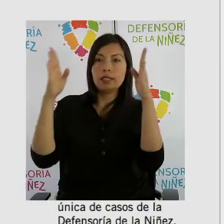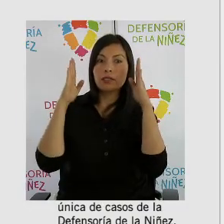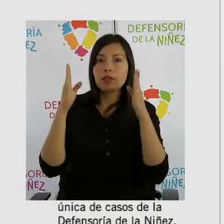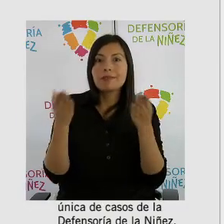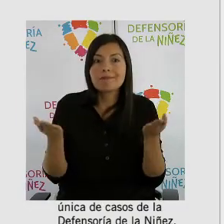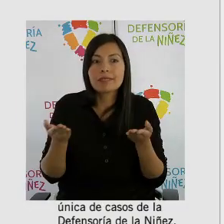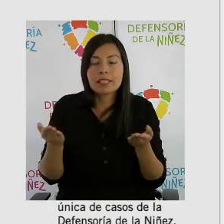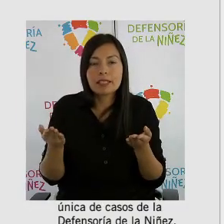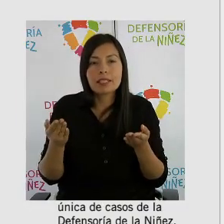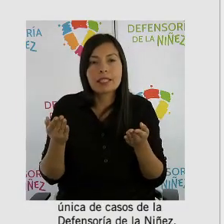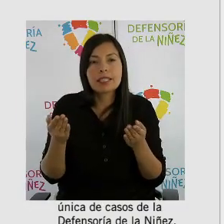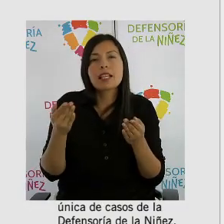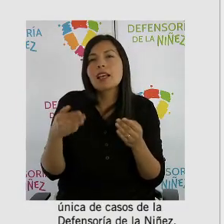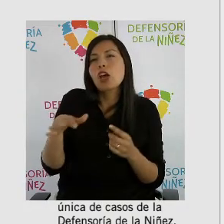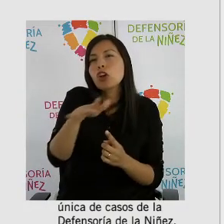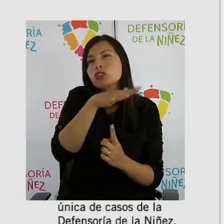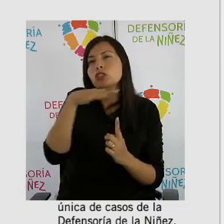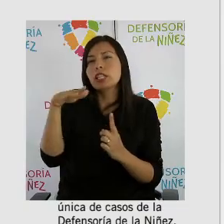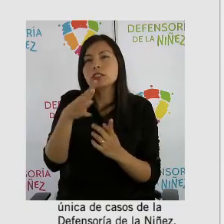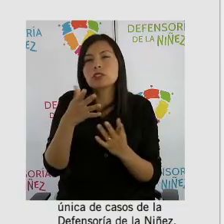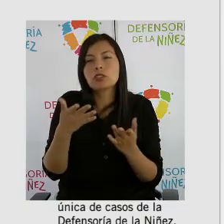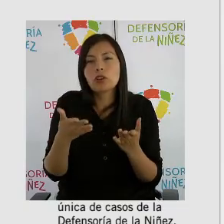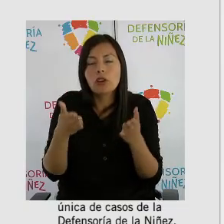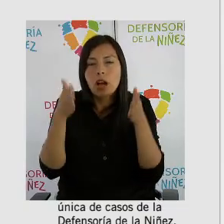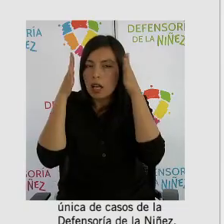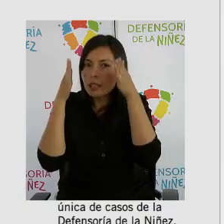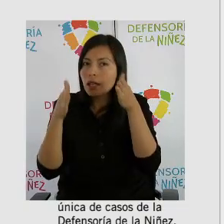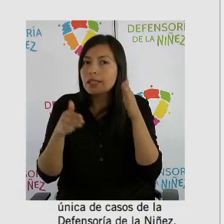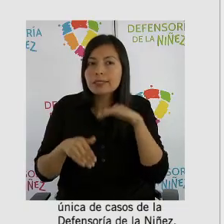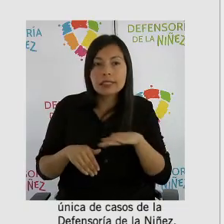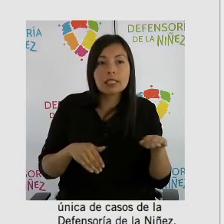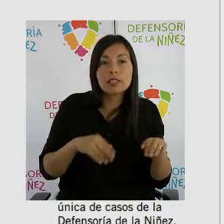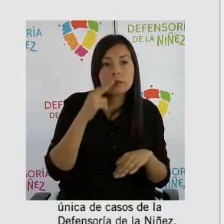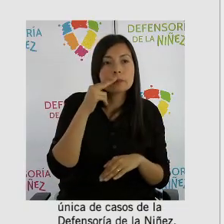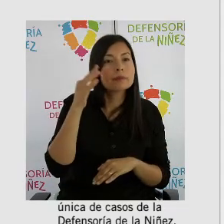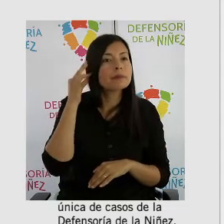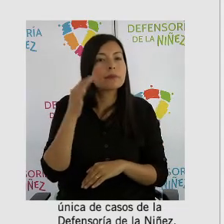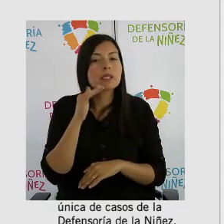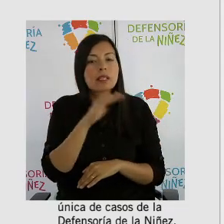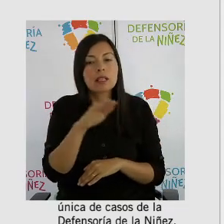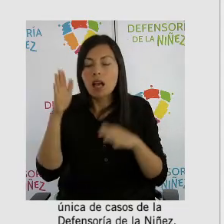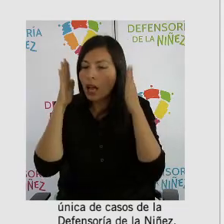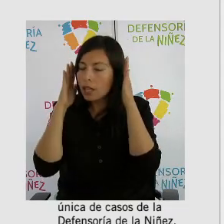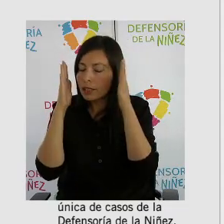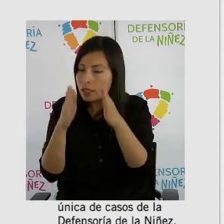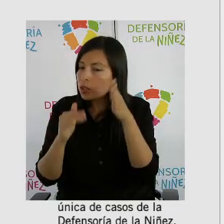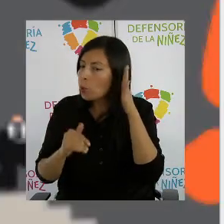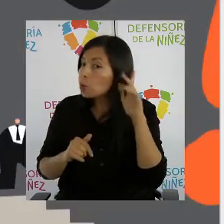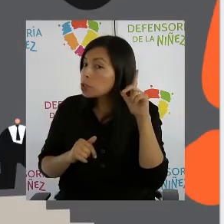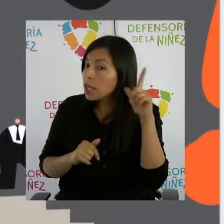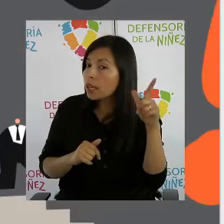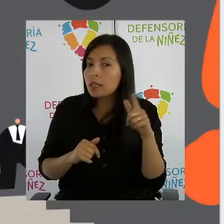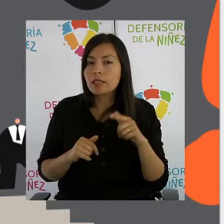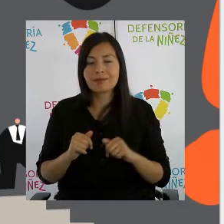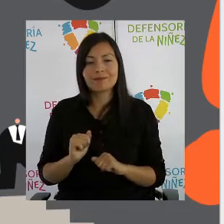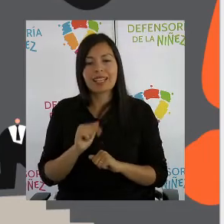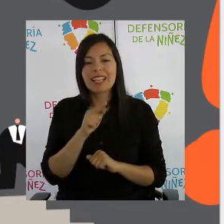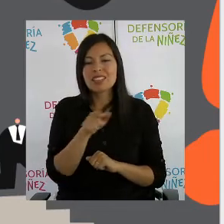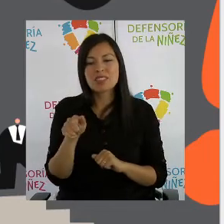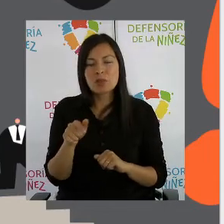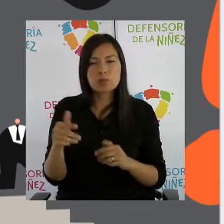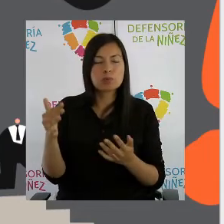sostenido, se den espacios de escucha a los niños, niñas y adolescentes. La violencia tiene un impacto muy